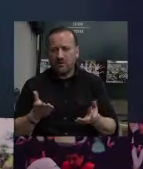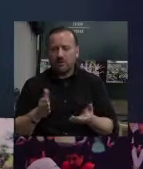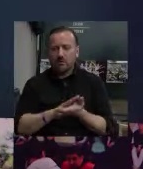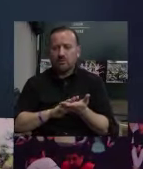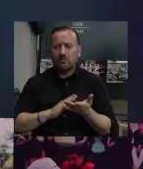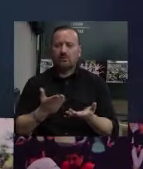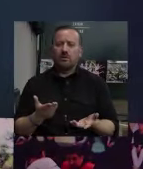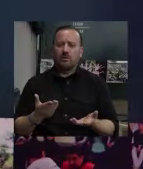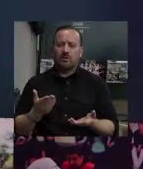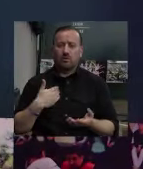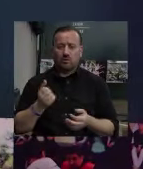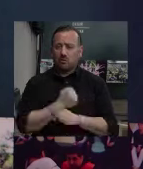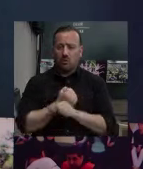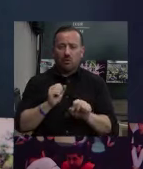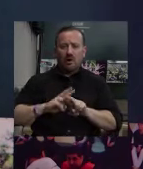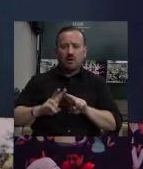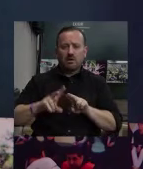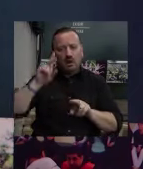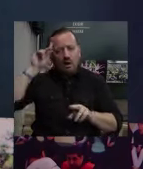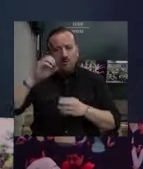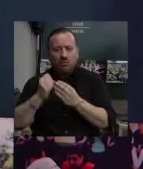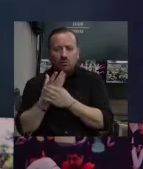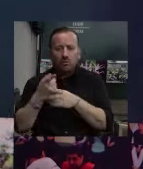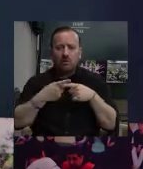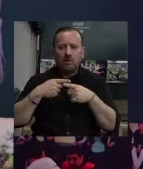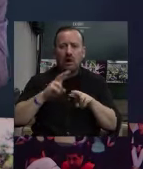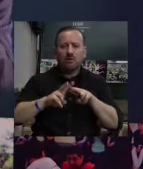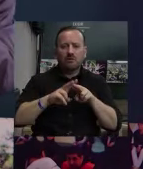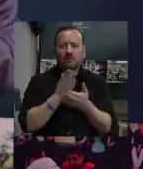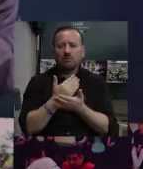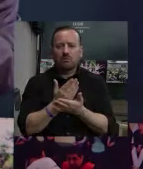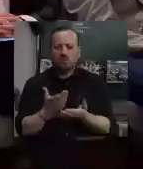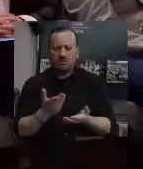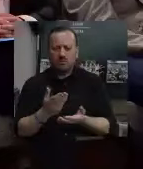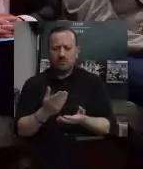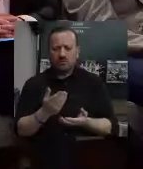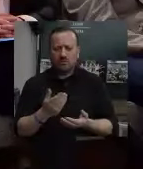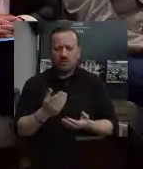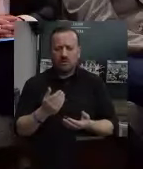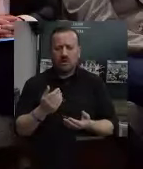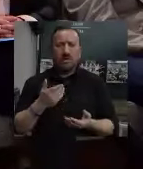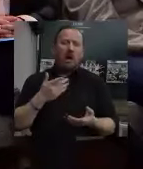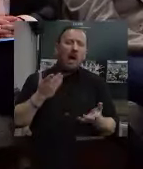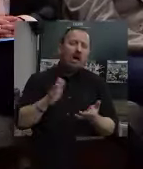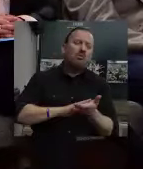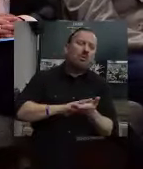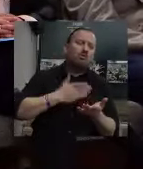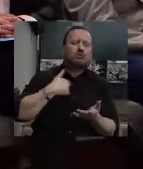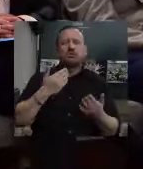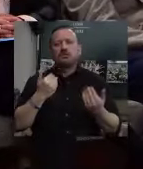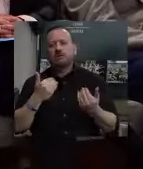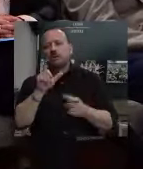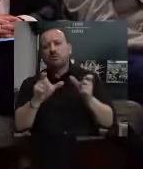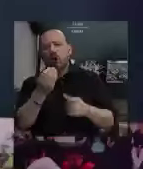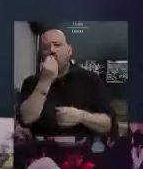yo no puedo hacer Innovación social generando estrategias de pancer Ay es que necesito que la